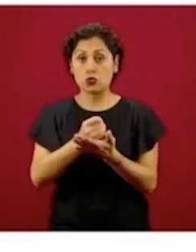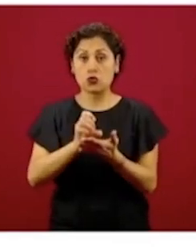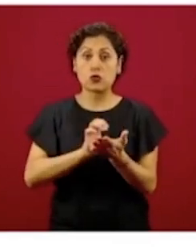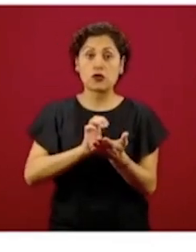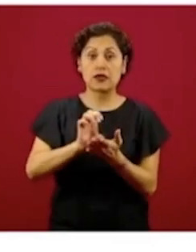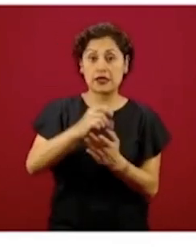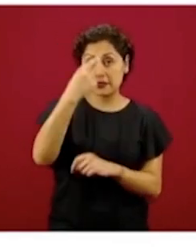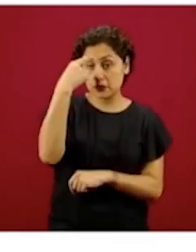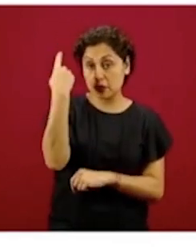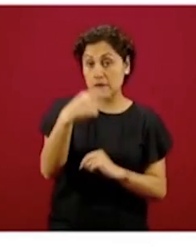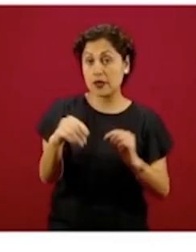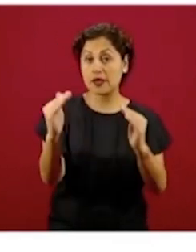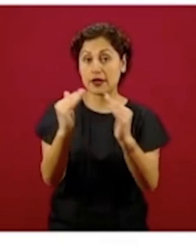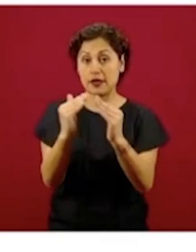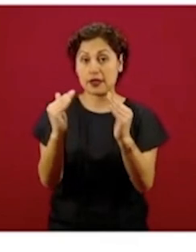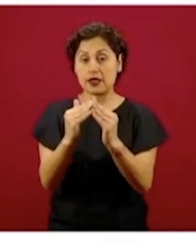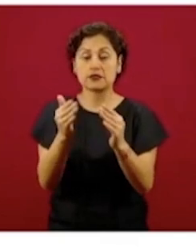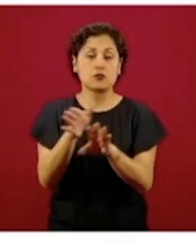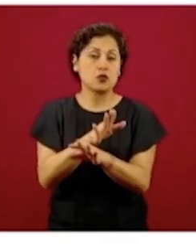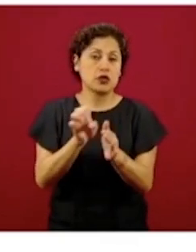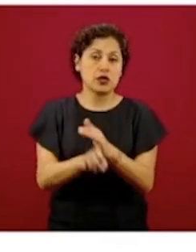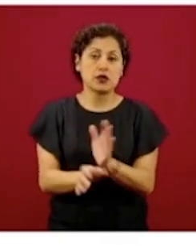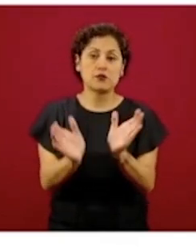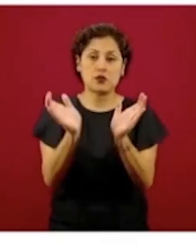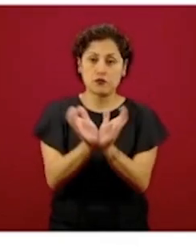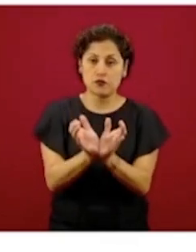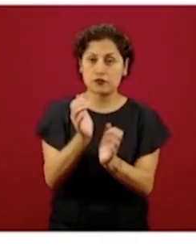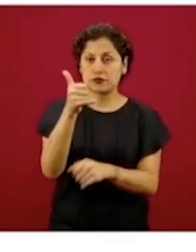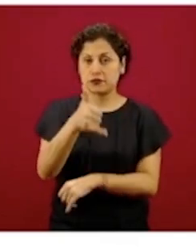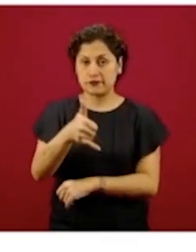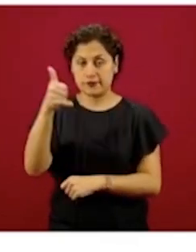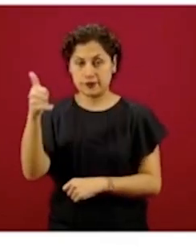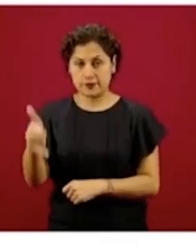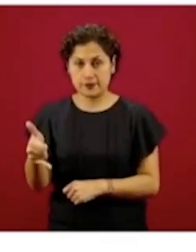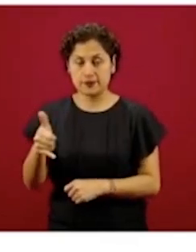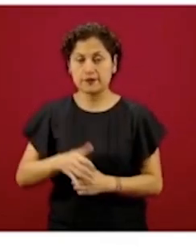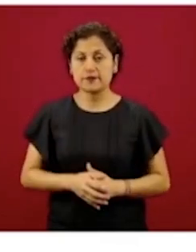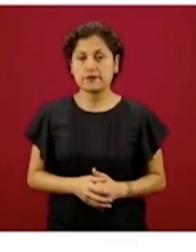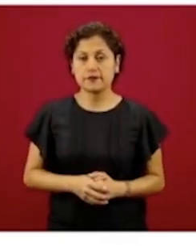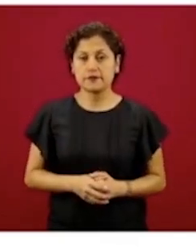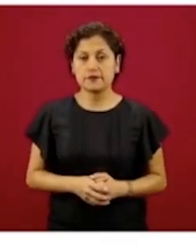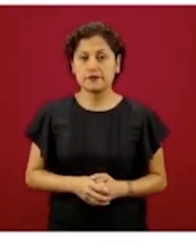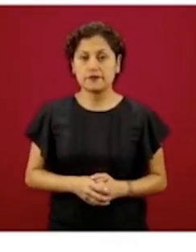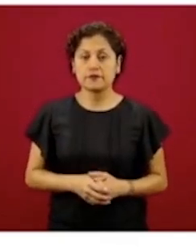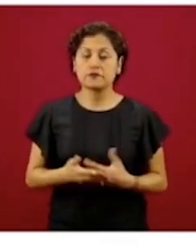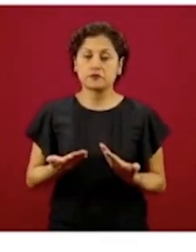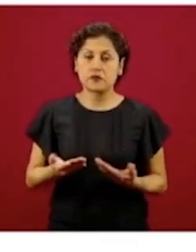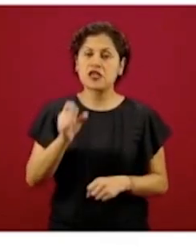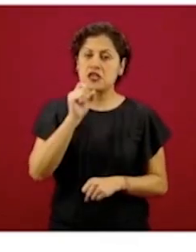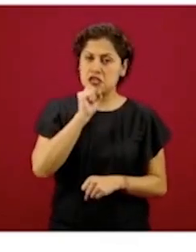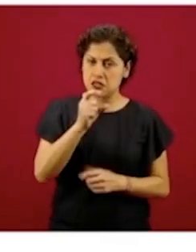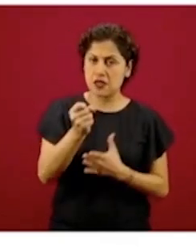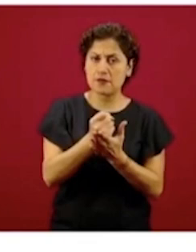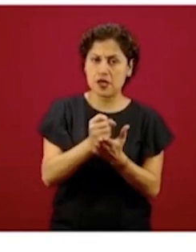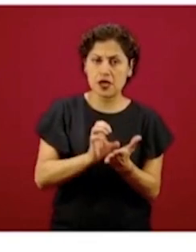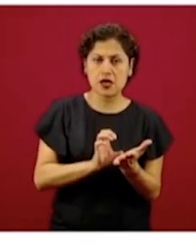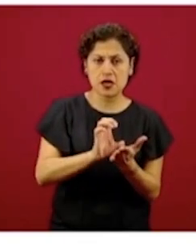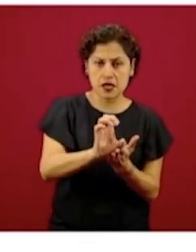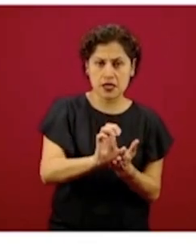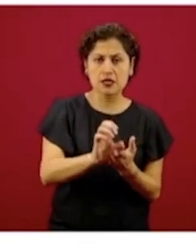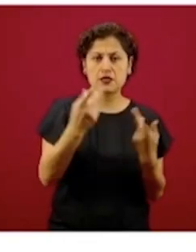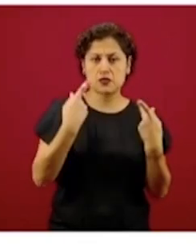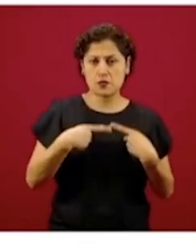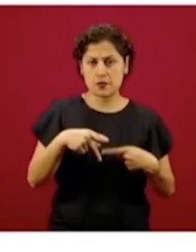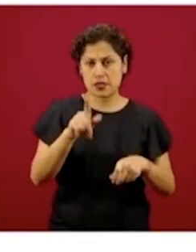hablado acá de los créditos de Fobiste y de Infonavit y los créditos personales. También ha venido